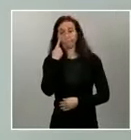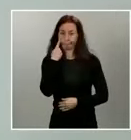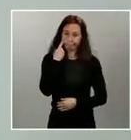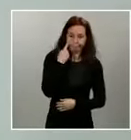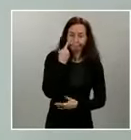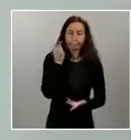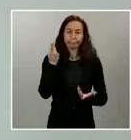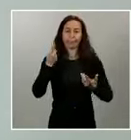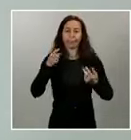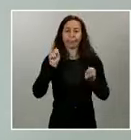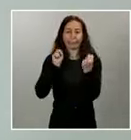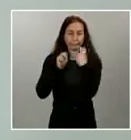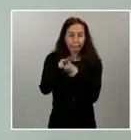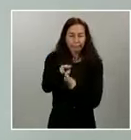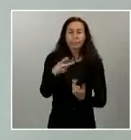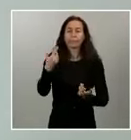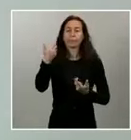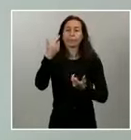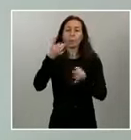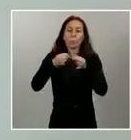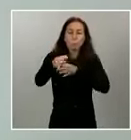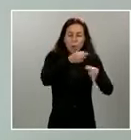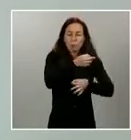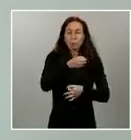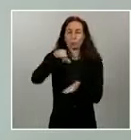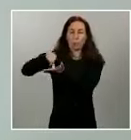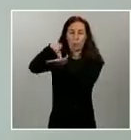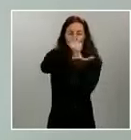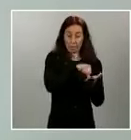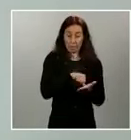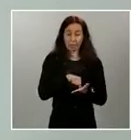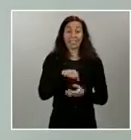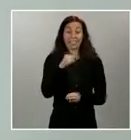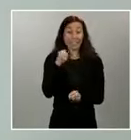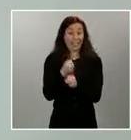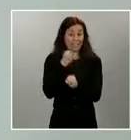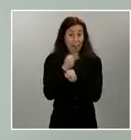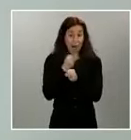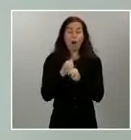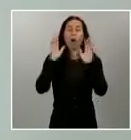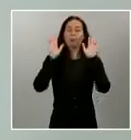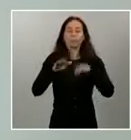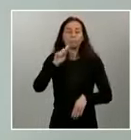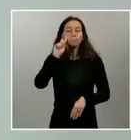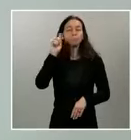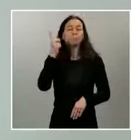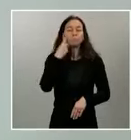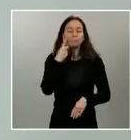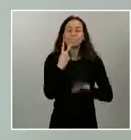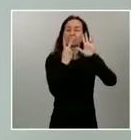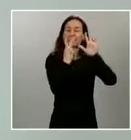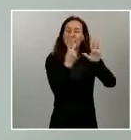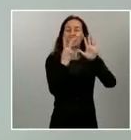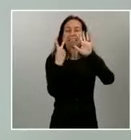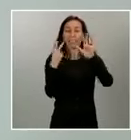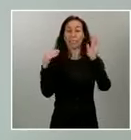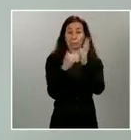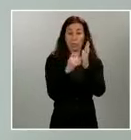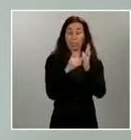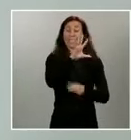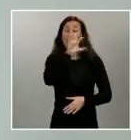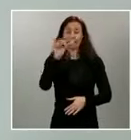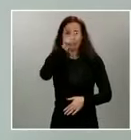España. Como resultado de este trabajo, se identificaron a algo más de 77.500 personas y se